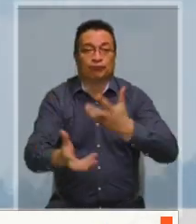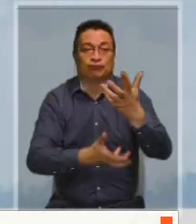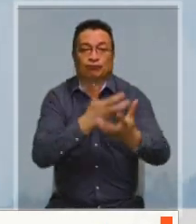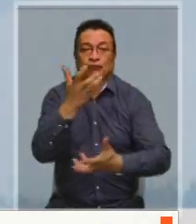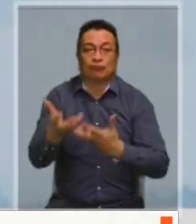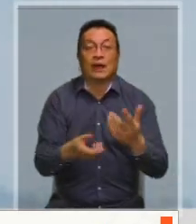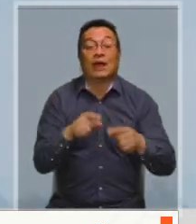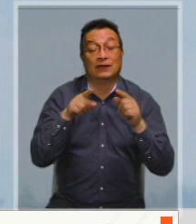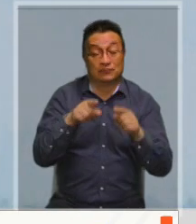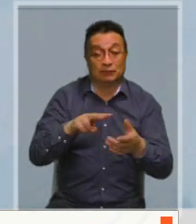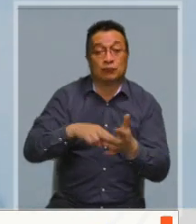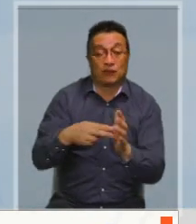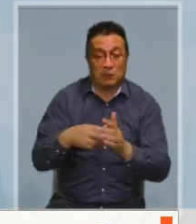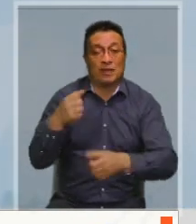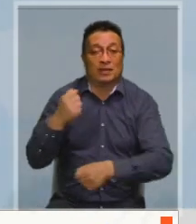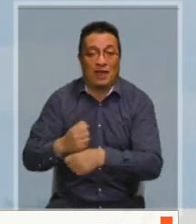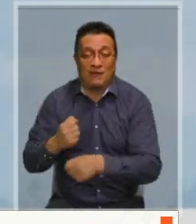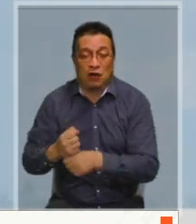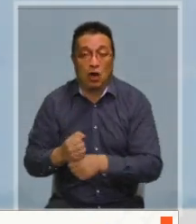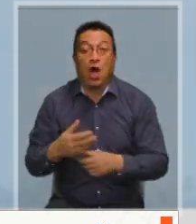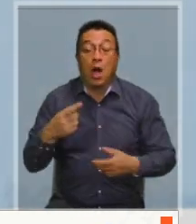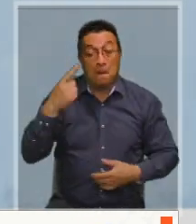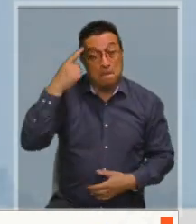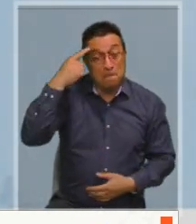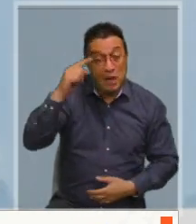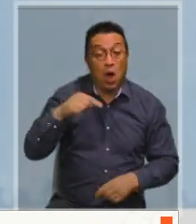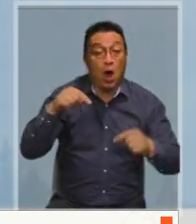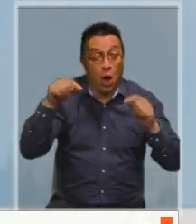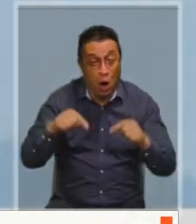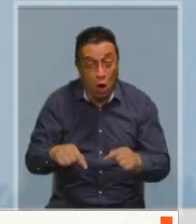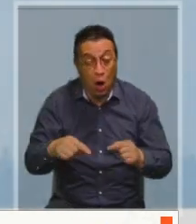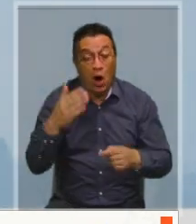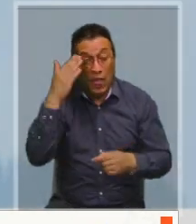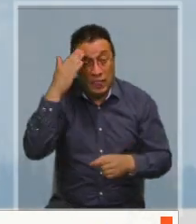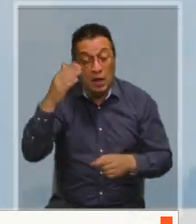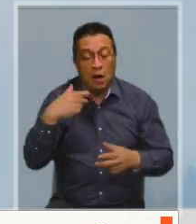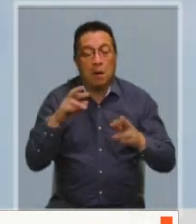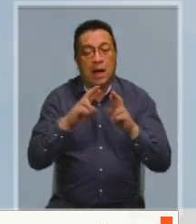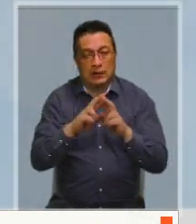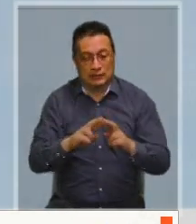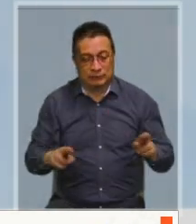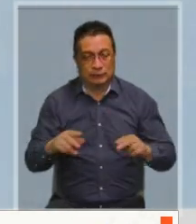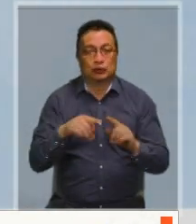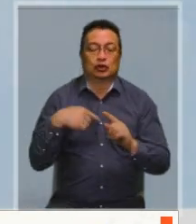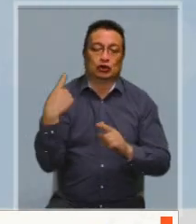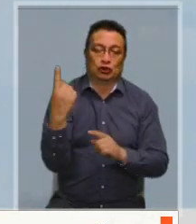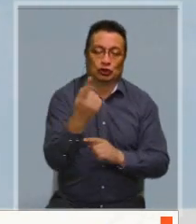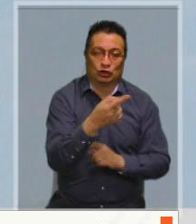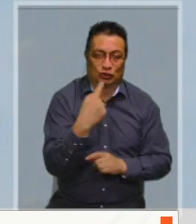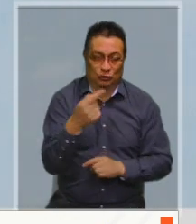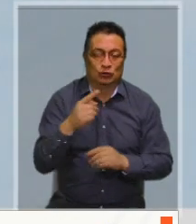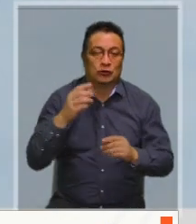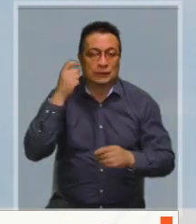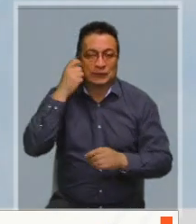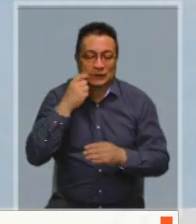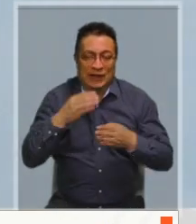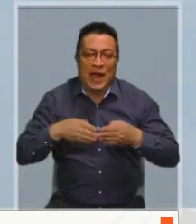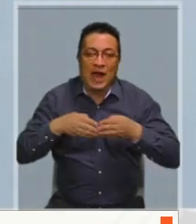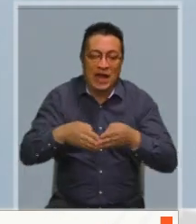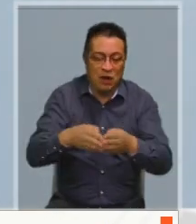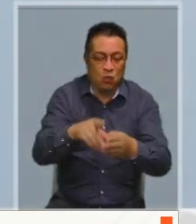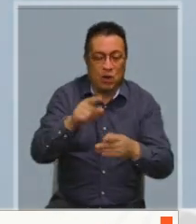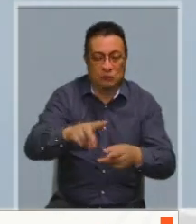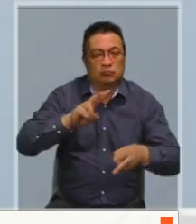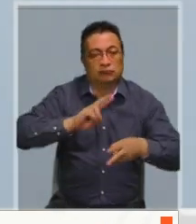es lo que ha dificultaba también el trabajo sin embargo Hoy día hay una mayor tranquilidad por lo menos en el pueblo bilingüe luego de ayer de la evacuación masiva que se hizo